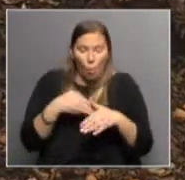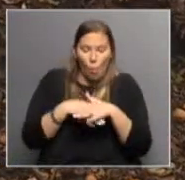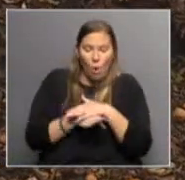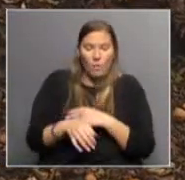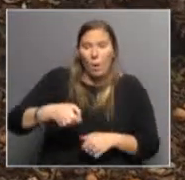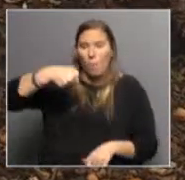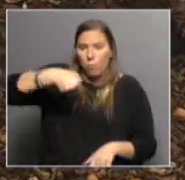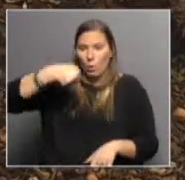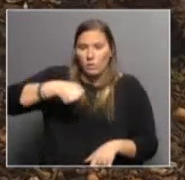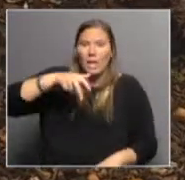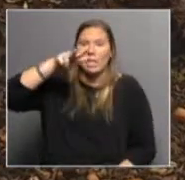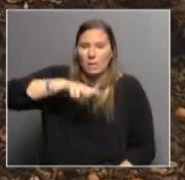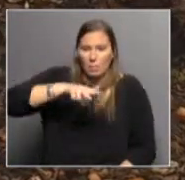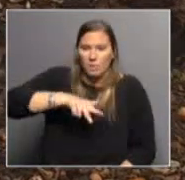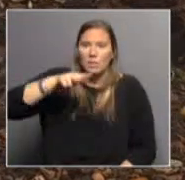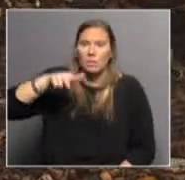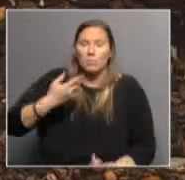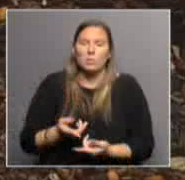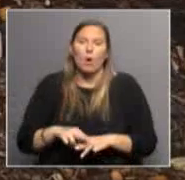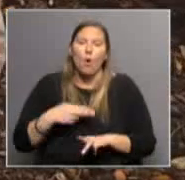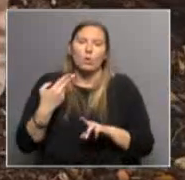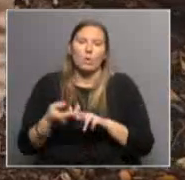bolsita y cada 3 meses se los volvemos a llenar, ¿no?